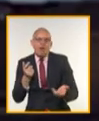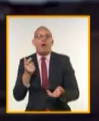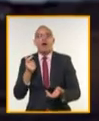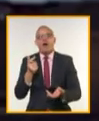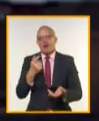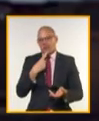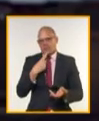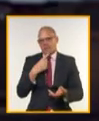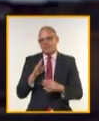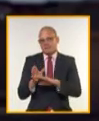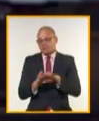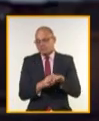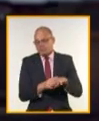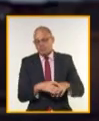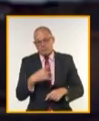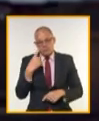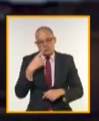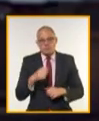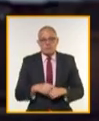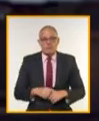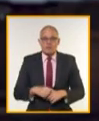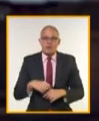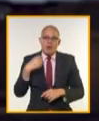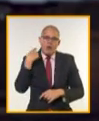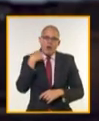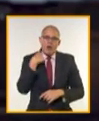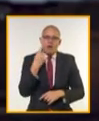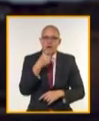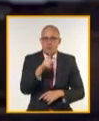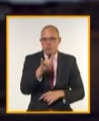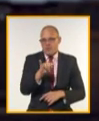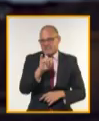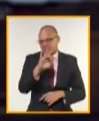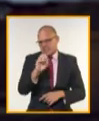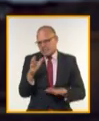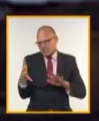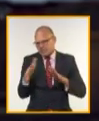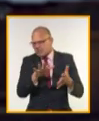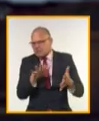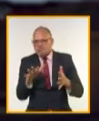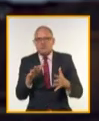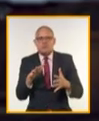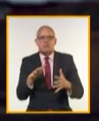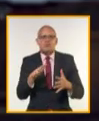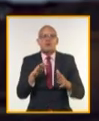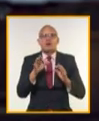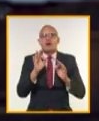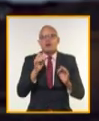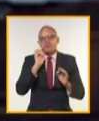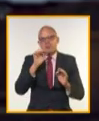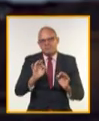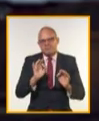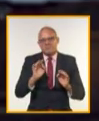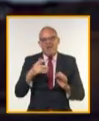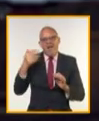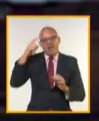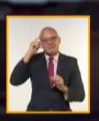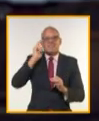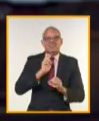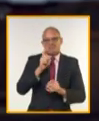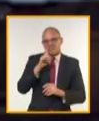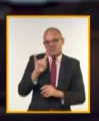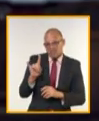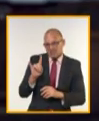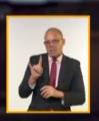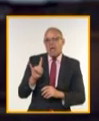Vamos a partir de la década del 60 del siglo XIX a entrar en un nuevo chino que se está aplatanando, que